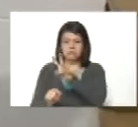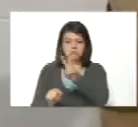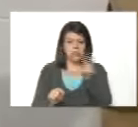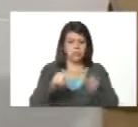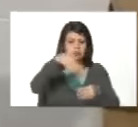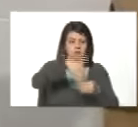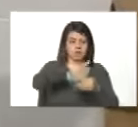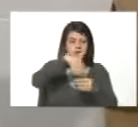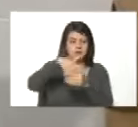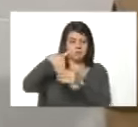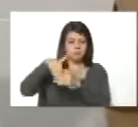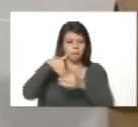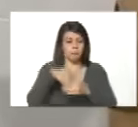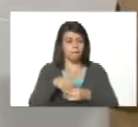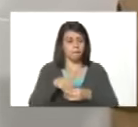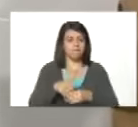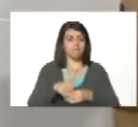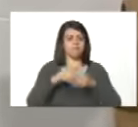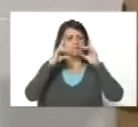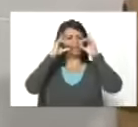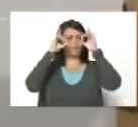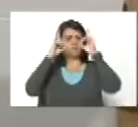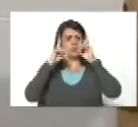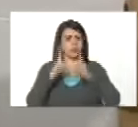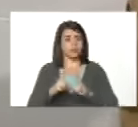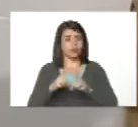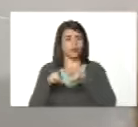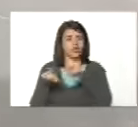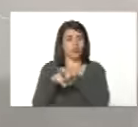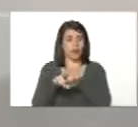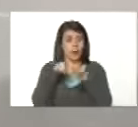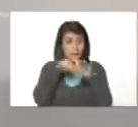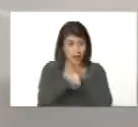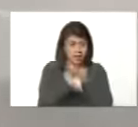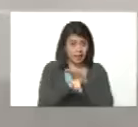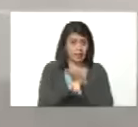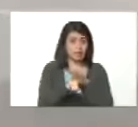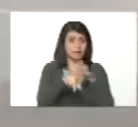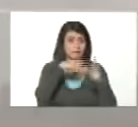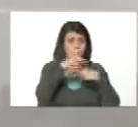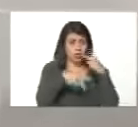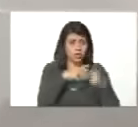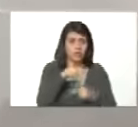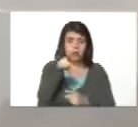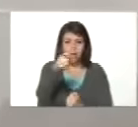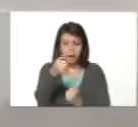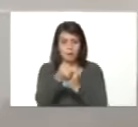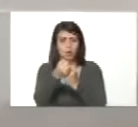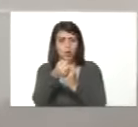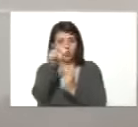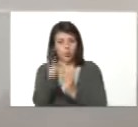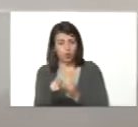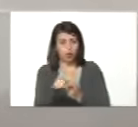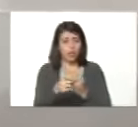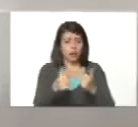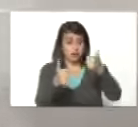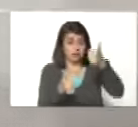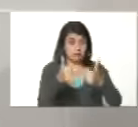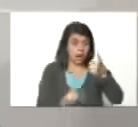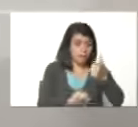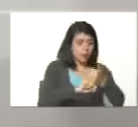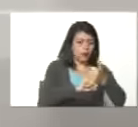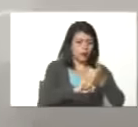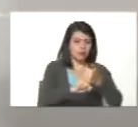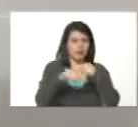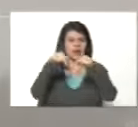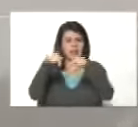evento electoral y la postura que tuviéramos fuera esa, de tomar partido por una de las candidaturas. ¿Por qué con nosotros